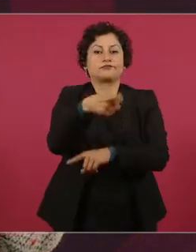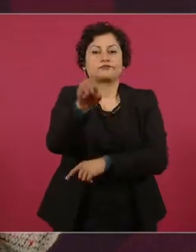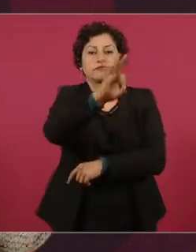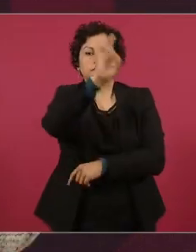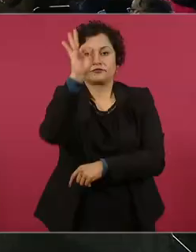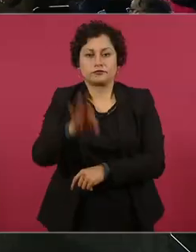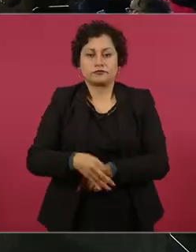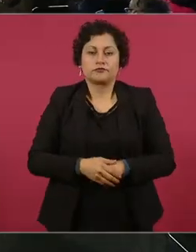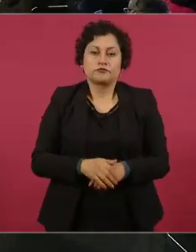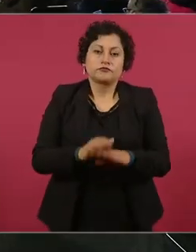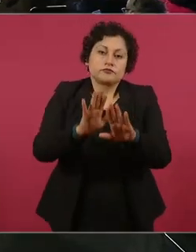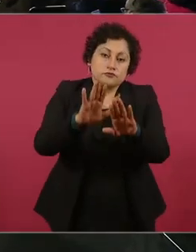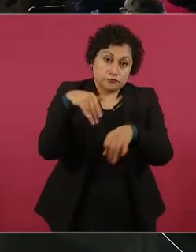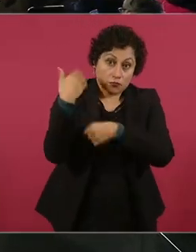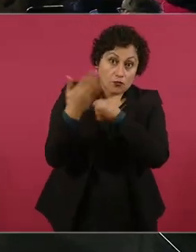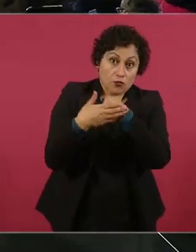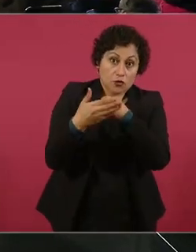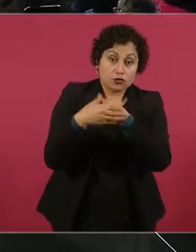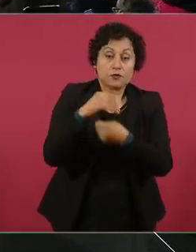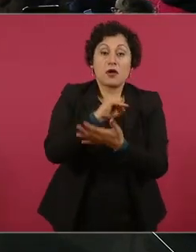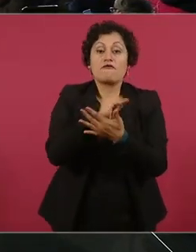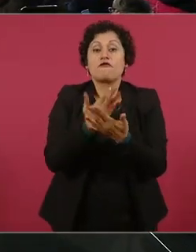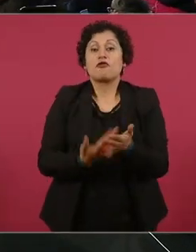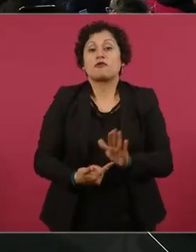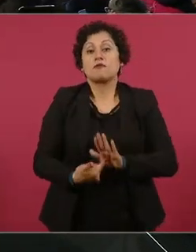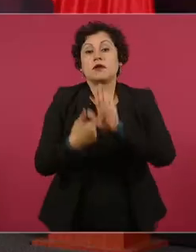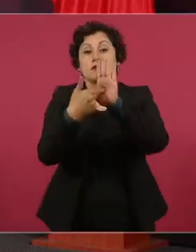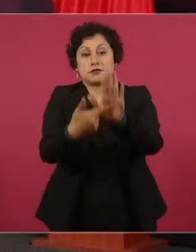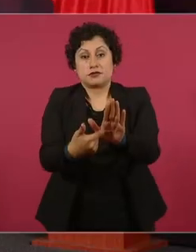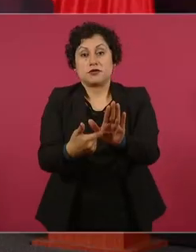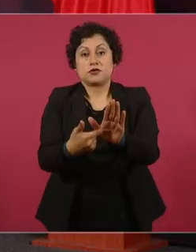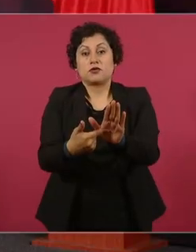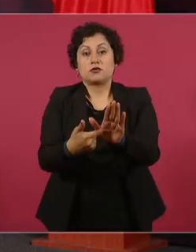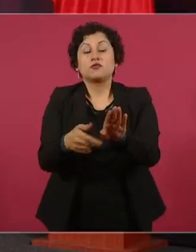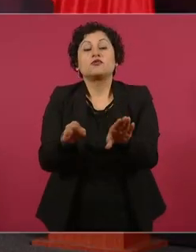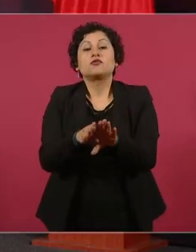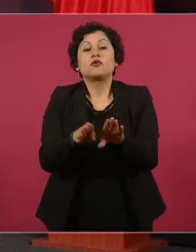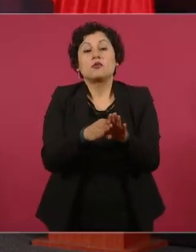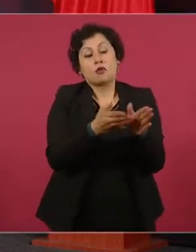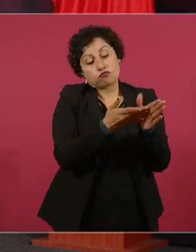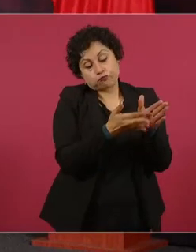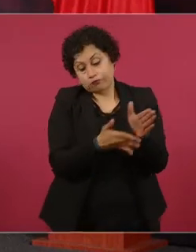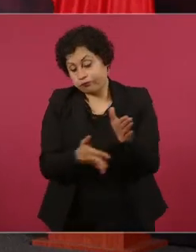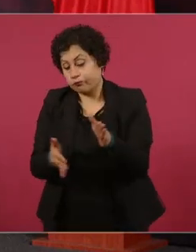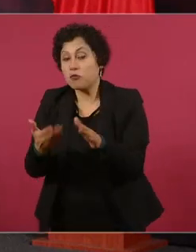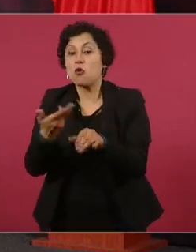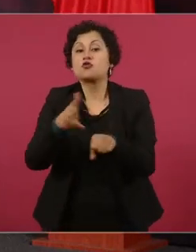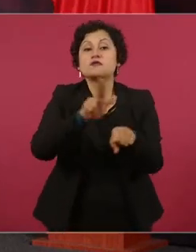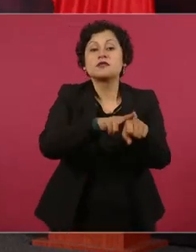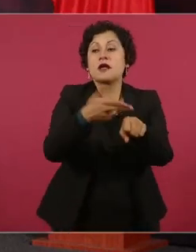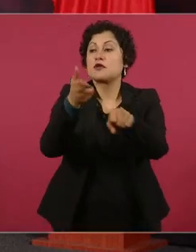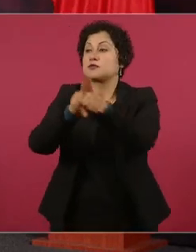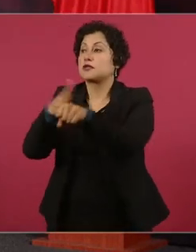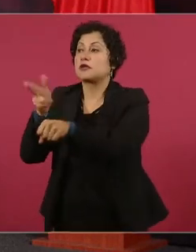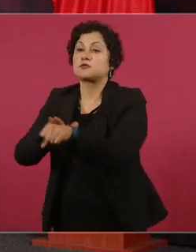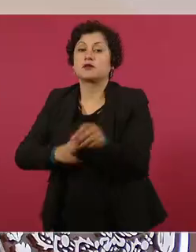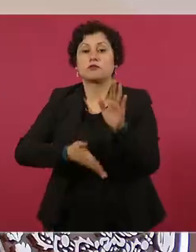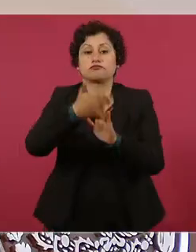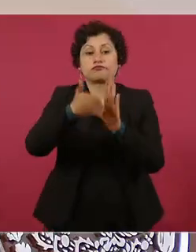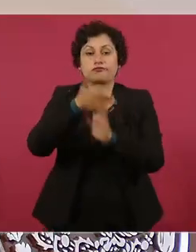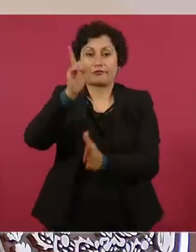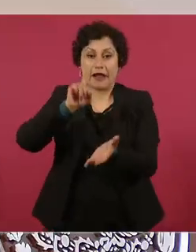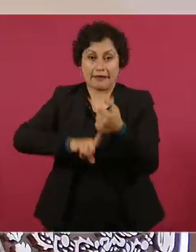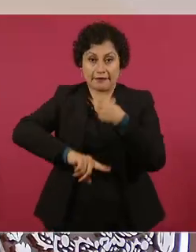podemos dar el reporte, presidente, del avance de los hospitales que se están construyendo en el país.